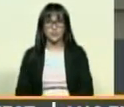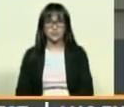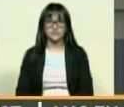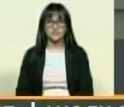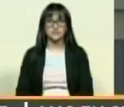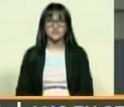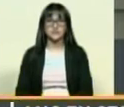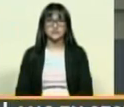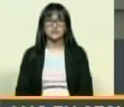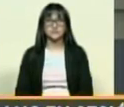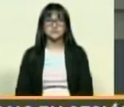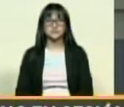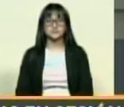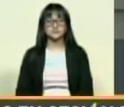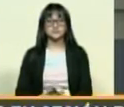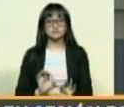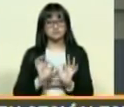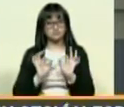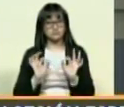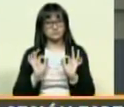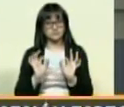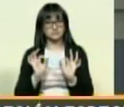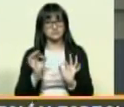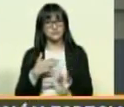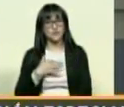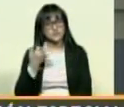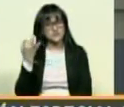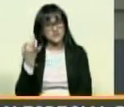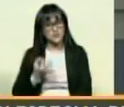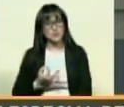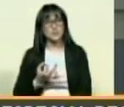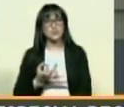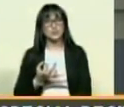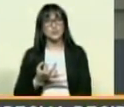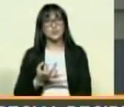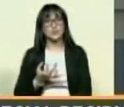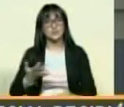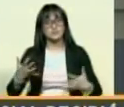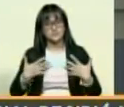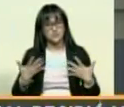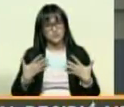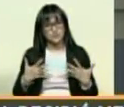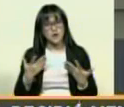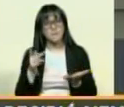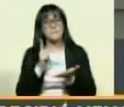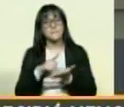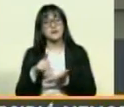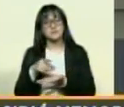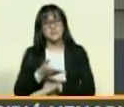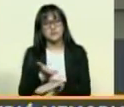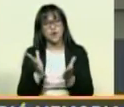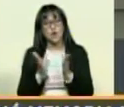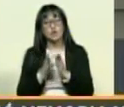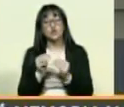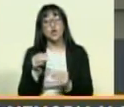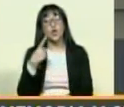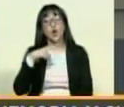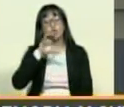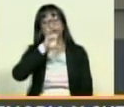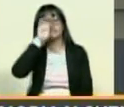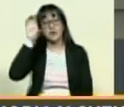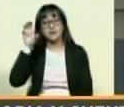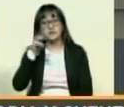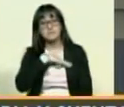especial, estamos seguros de contar con la activa y entusiasta participación de todos los Estados miembros y miembros